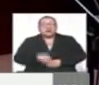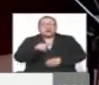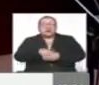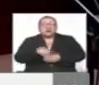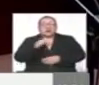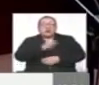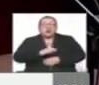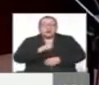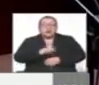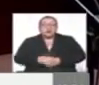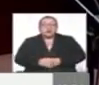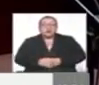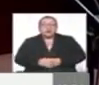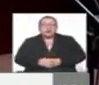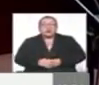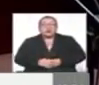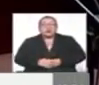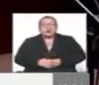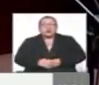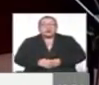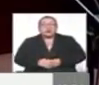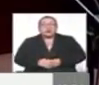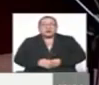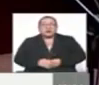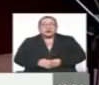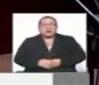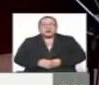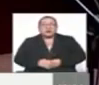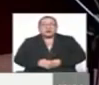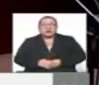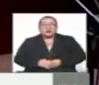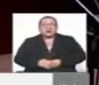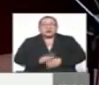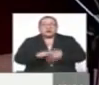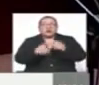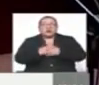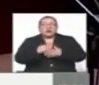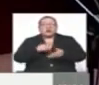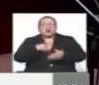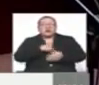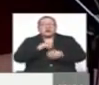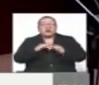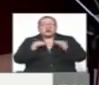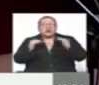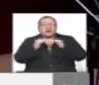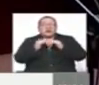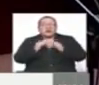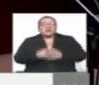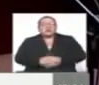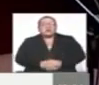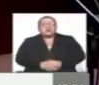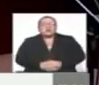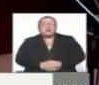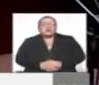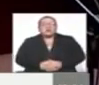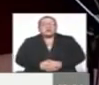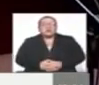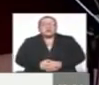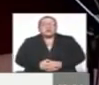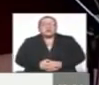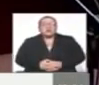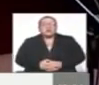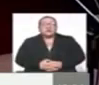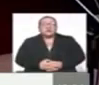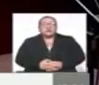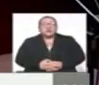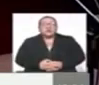popularidad le es difícil imponer políticas públicas y mira y en el horizonte se vienen acusaciones constitucionales contra